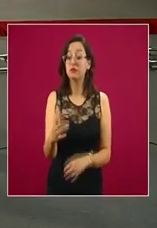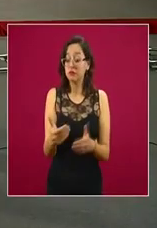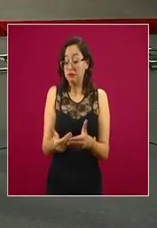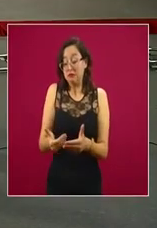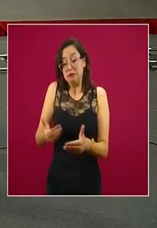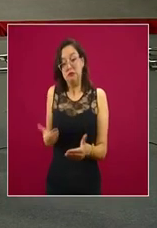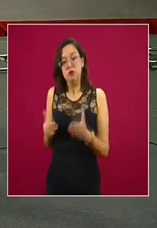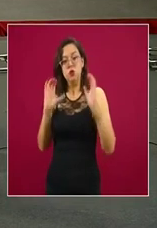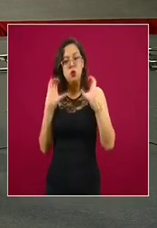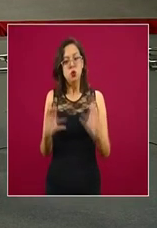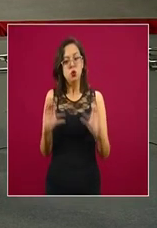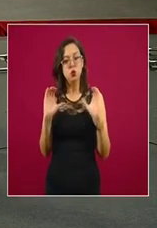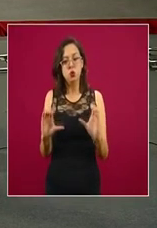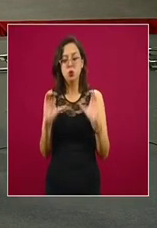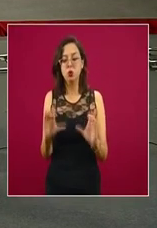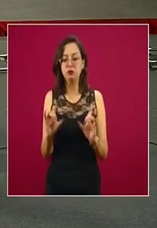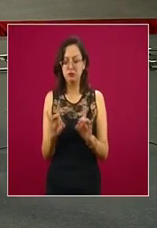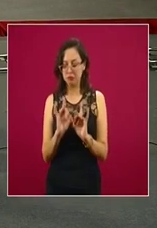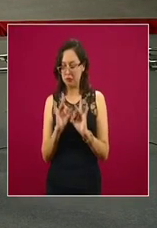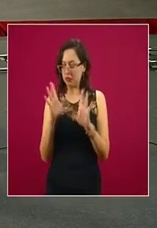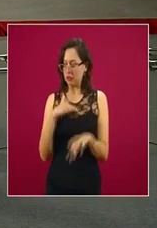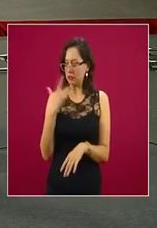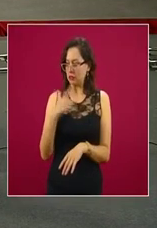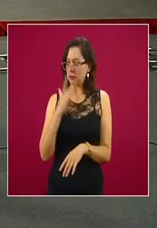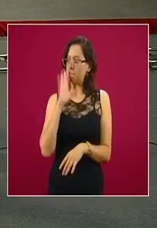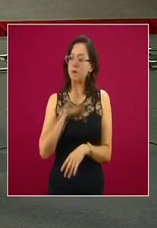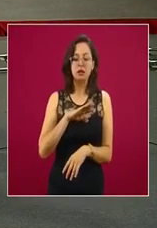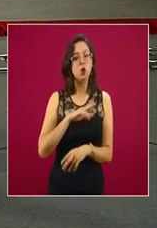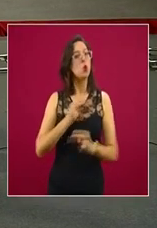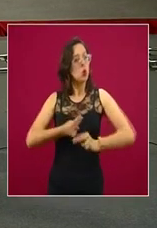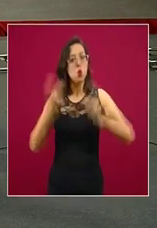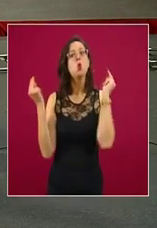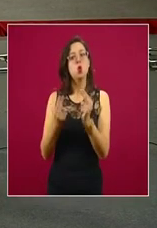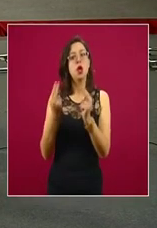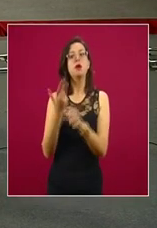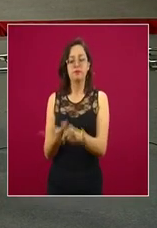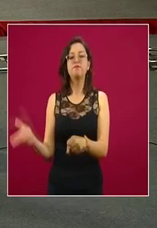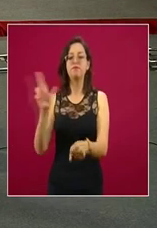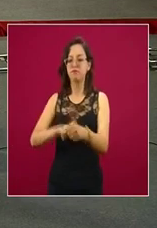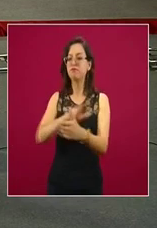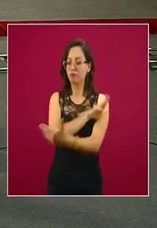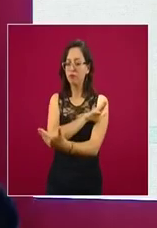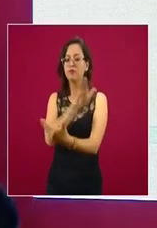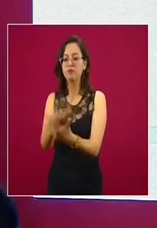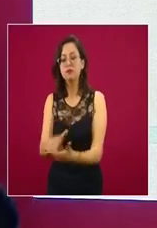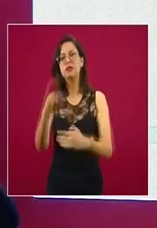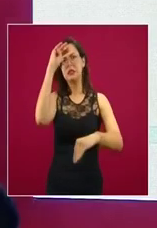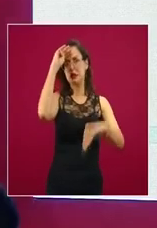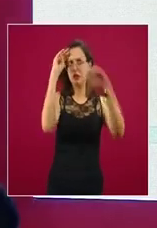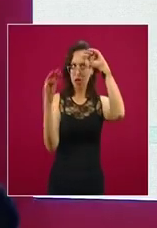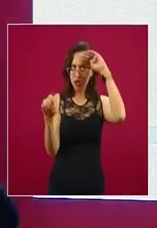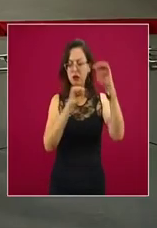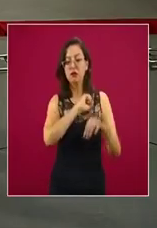prevenidas para acudir a consulta médica en caso de que presenten los primeros signos de COVID, fiebre, tos, dolor de